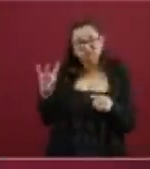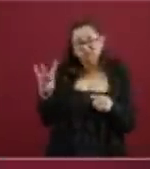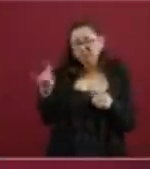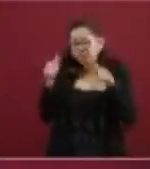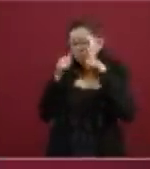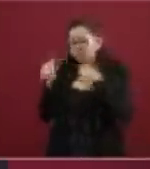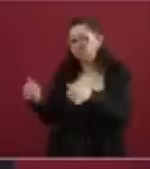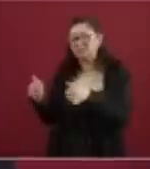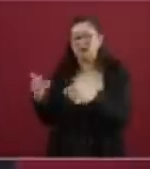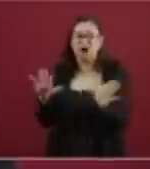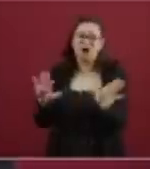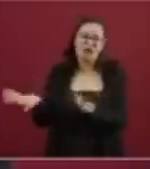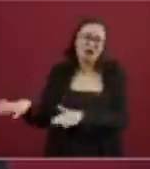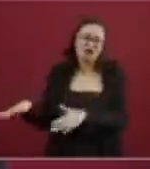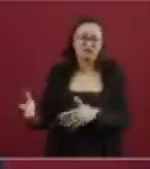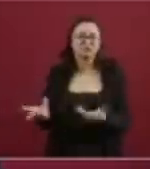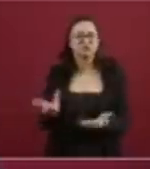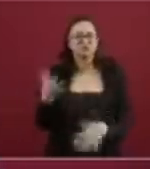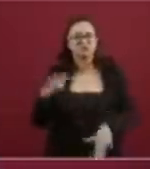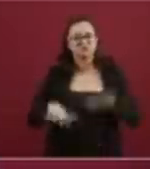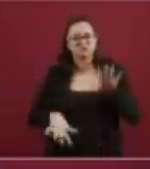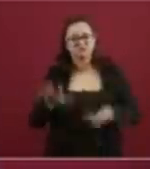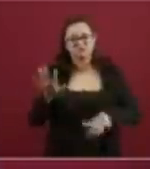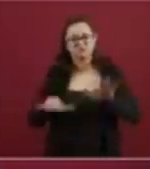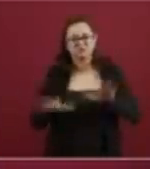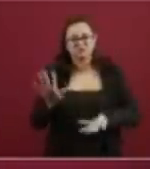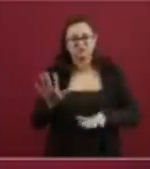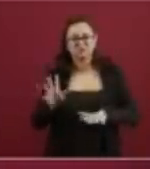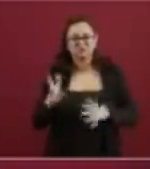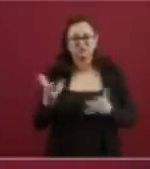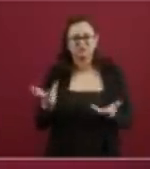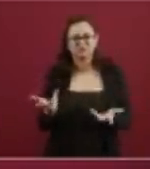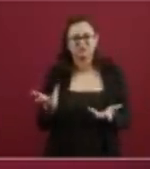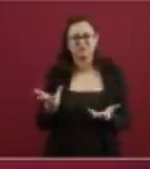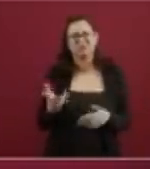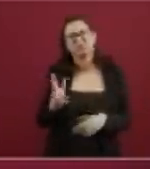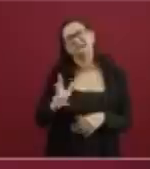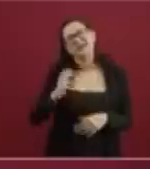Hay veces que las guardias, o así era antes,